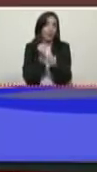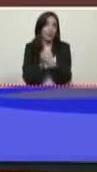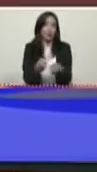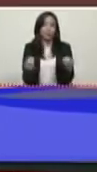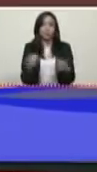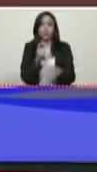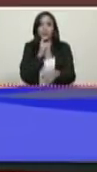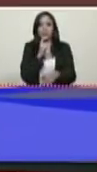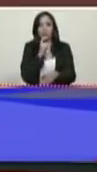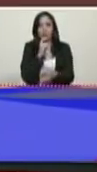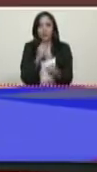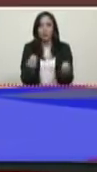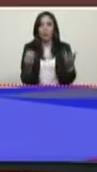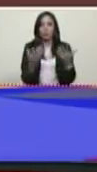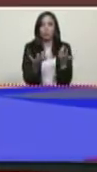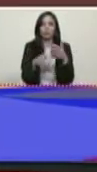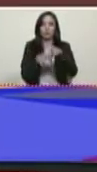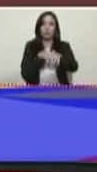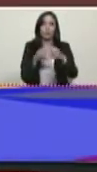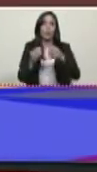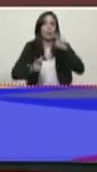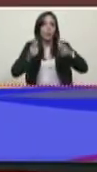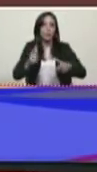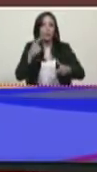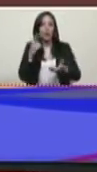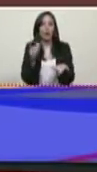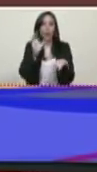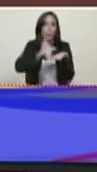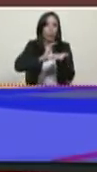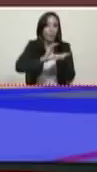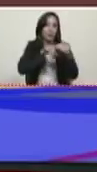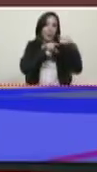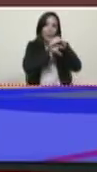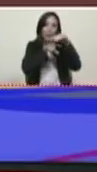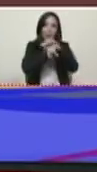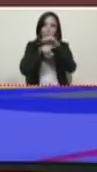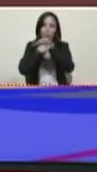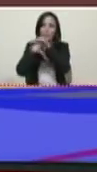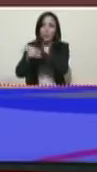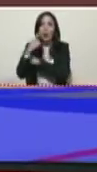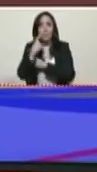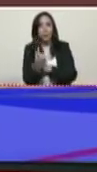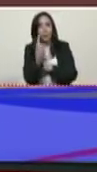verdad vamos a ir por las capitales más pobladas